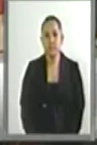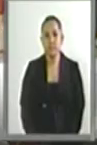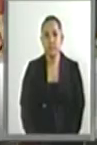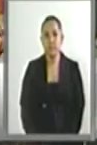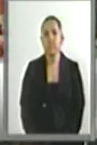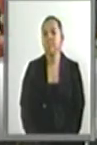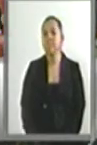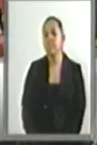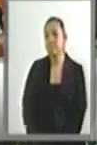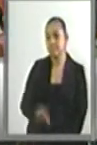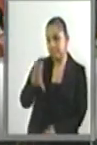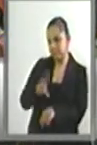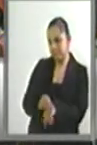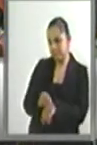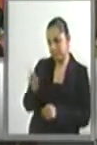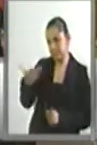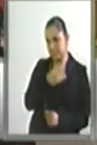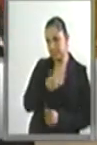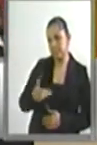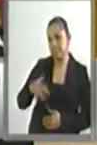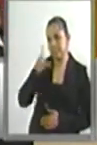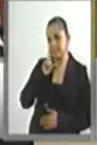Con su permiso, presidenta.